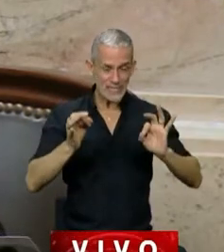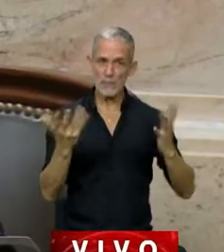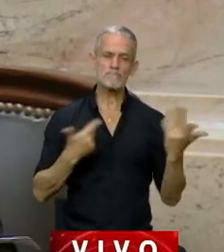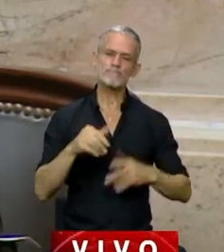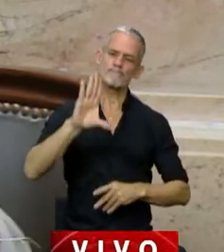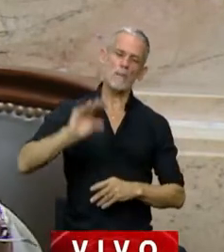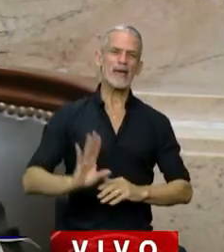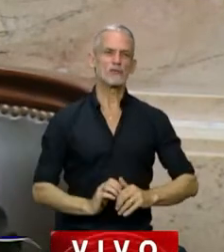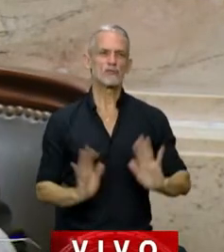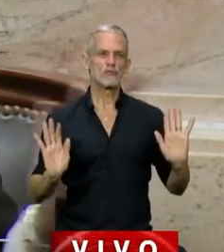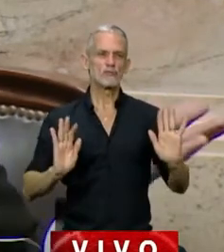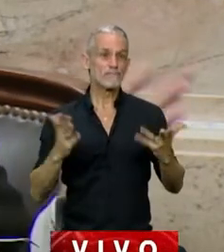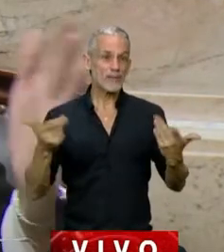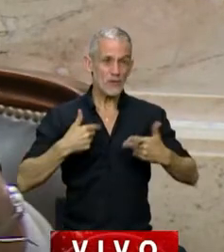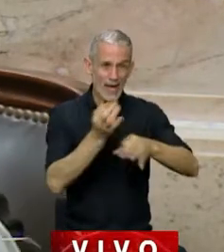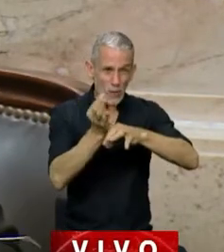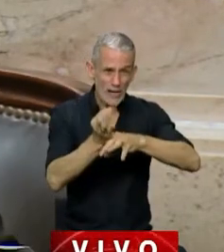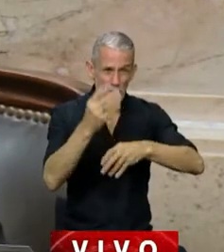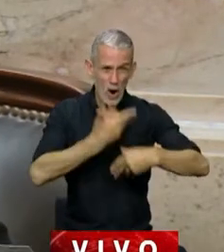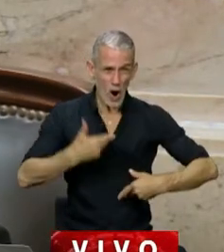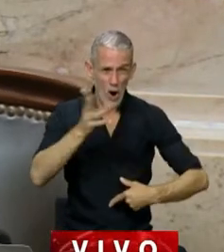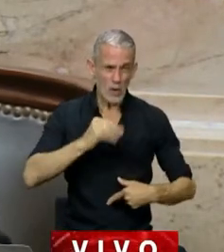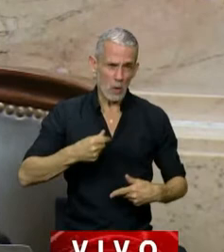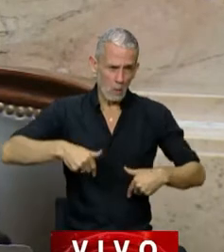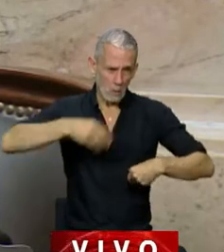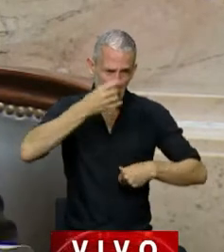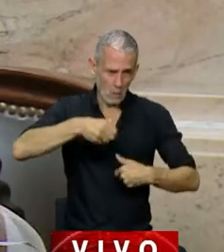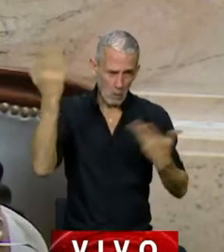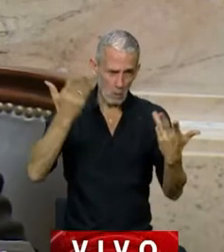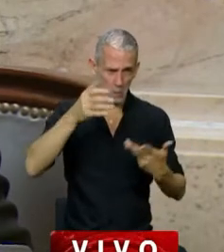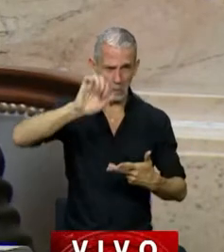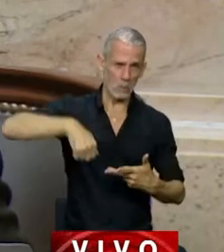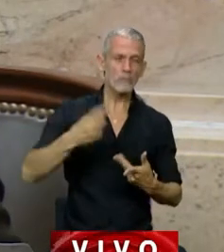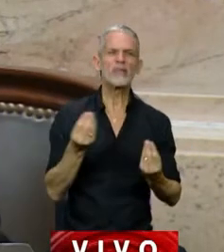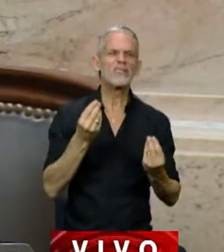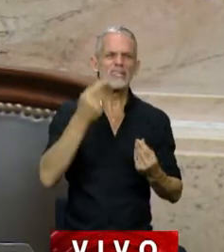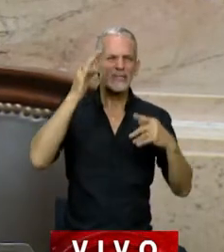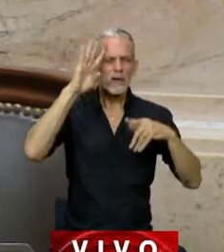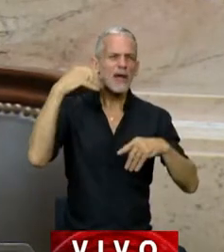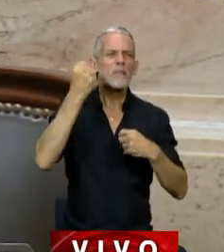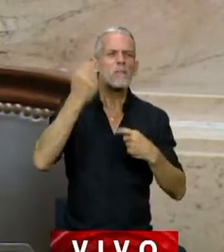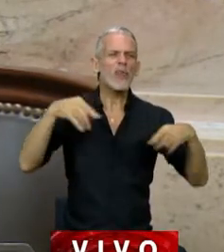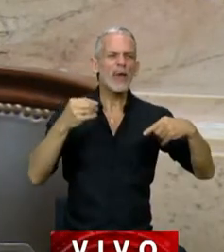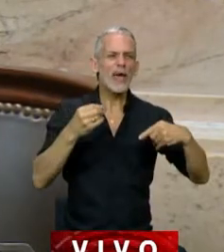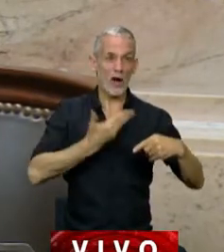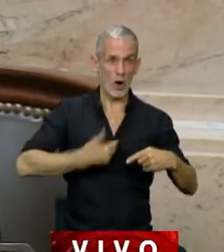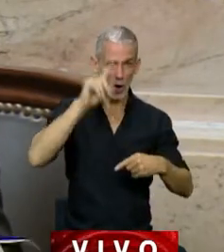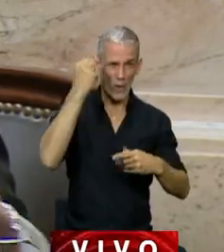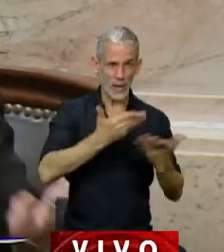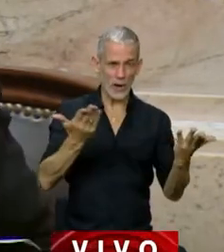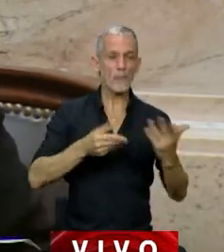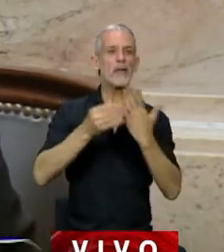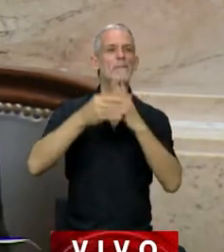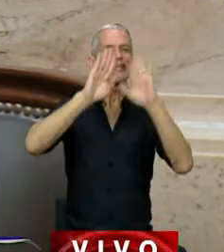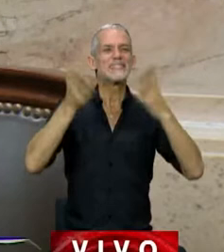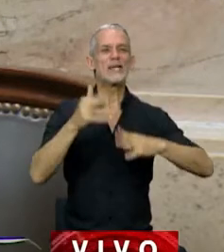Es evidente que la educación a este gobierno no le importa. Pues, ¿qué le importa a este gobierno? El